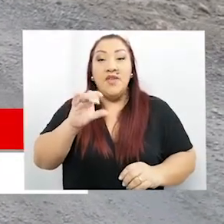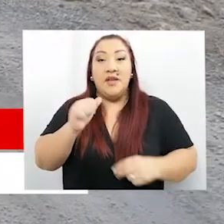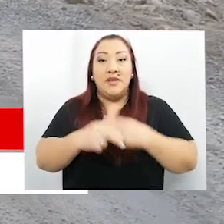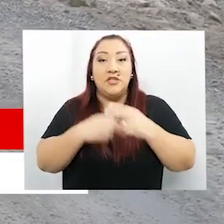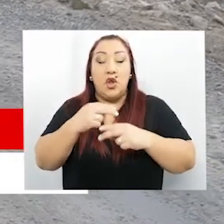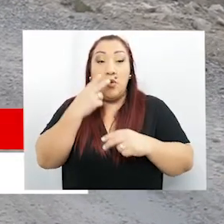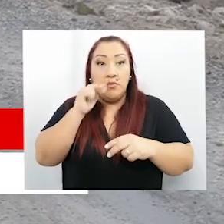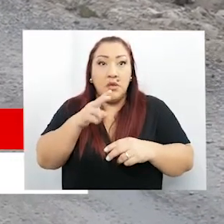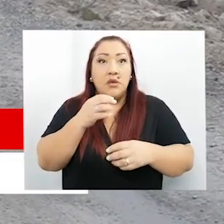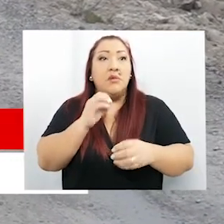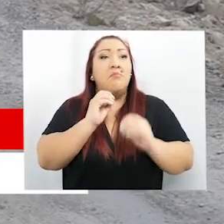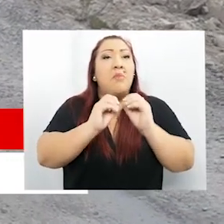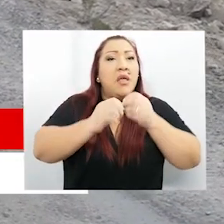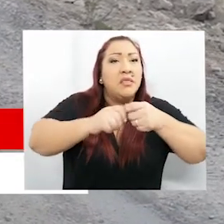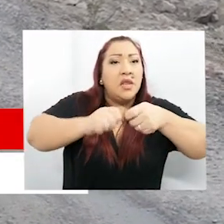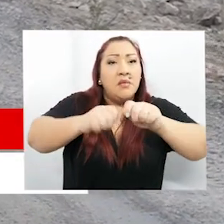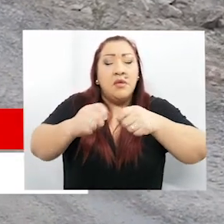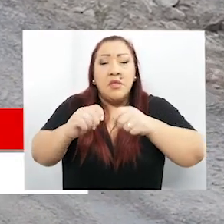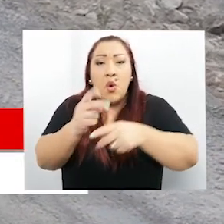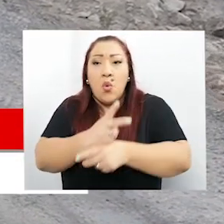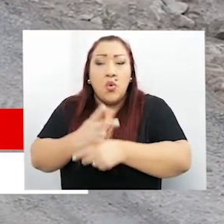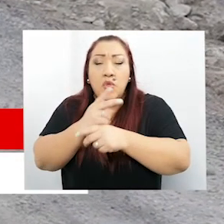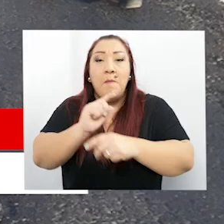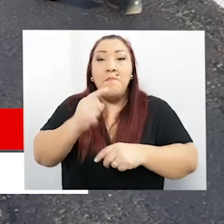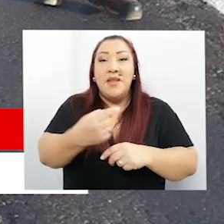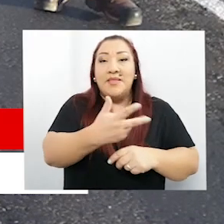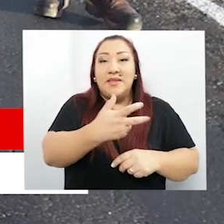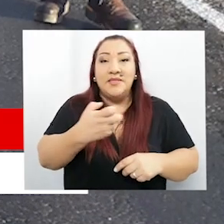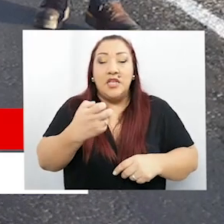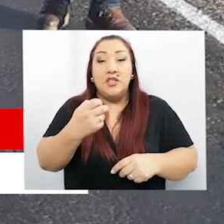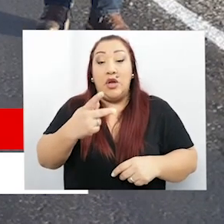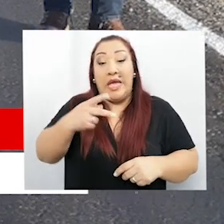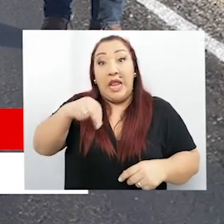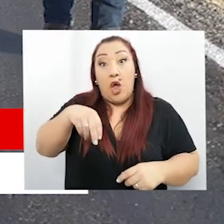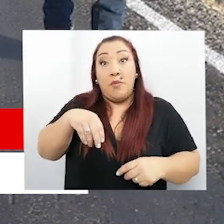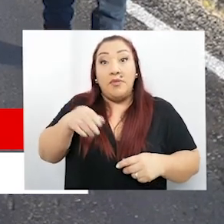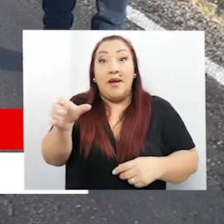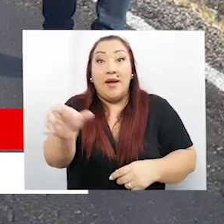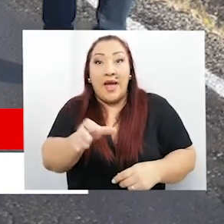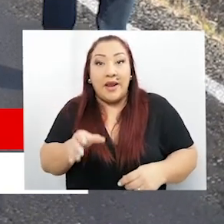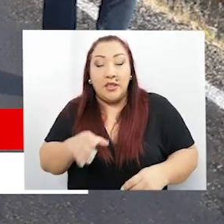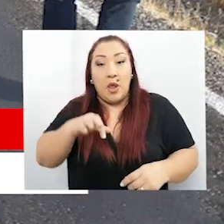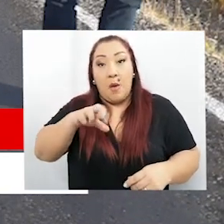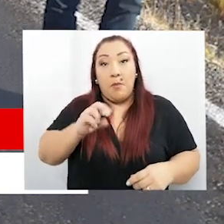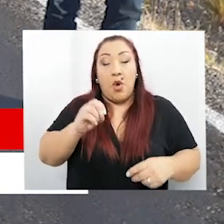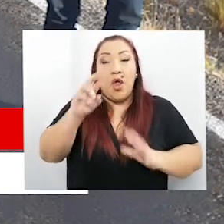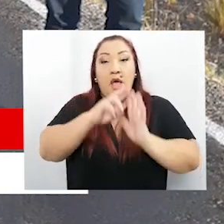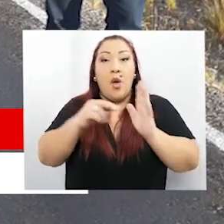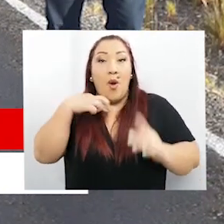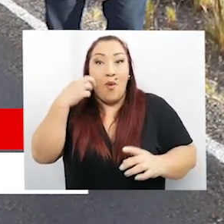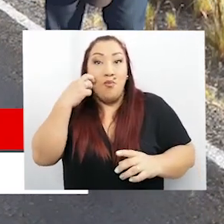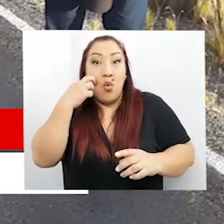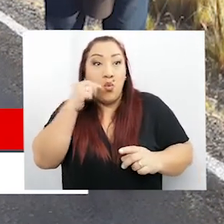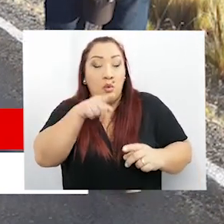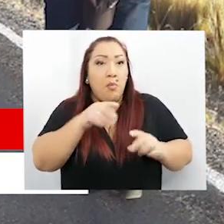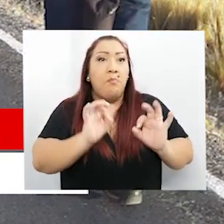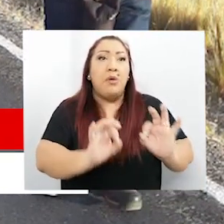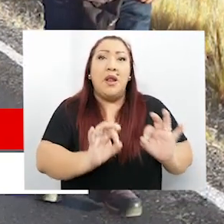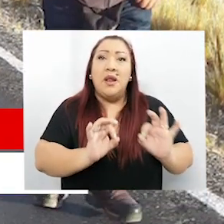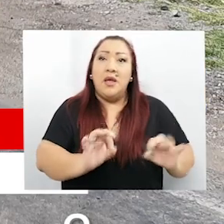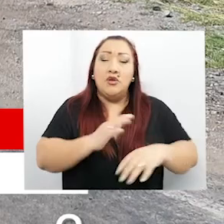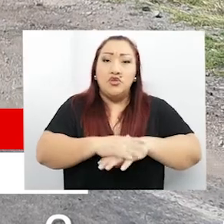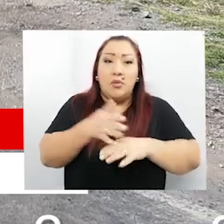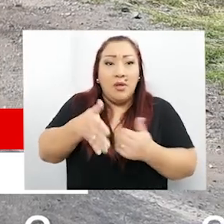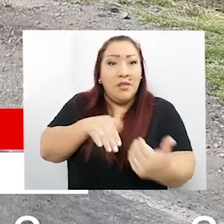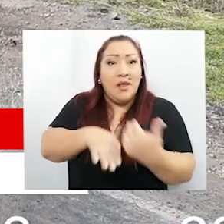Nacional deficiencias en el mantenimiento y conservación de 1.320 kilómetros de carretera de Pro Región Puno que ponen en